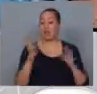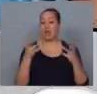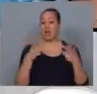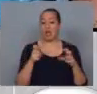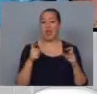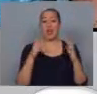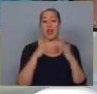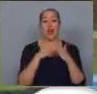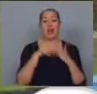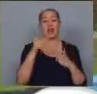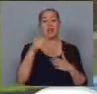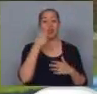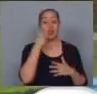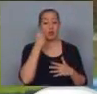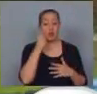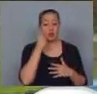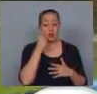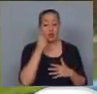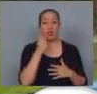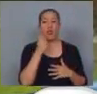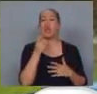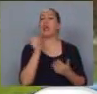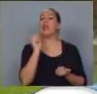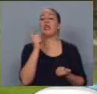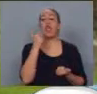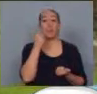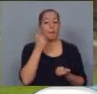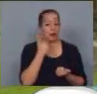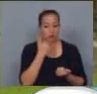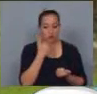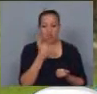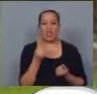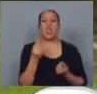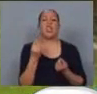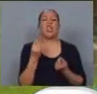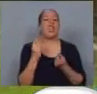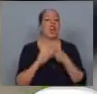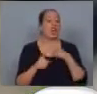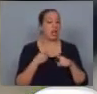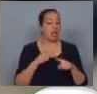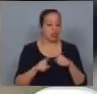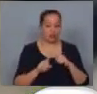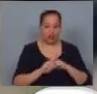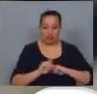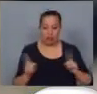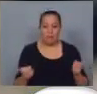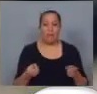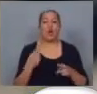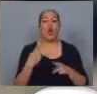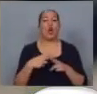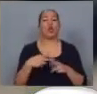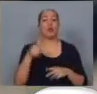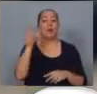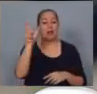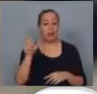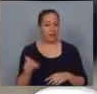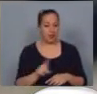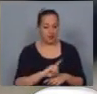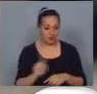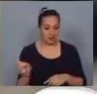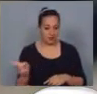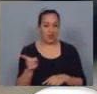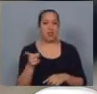casa de este hombre no trascendió quién es la relación que mantiene con ella el nombre de esta persona fue